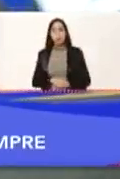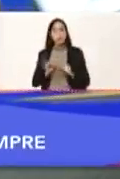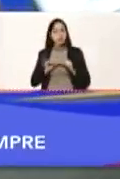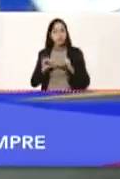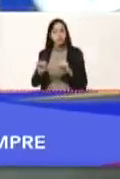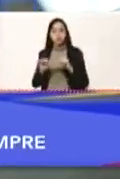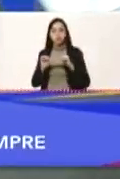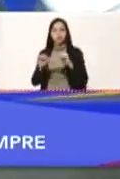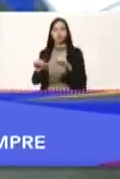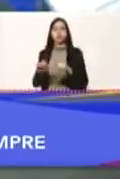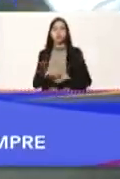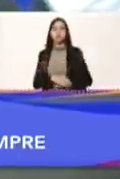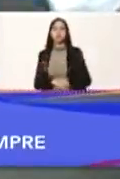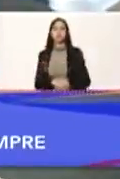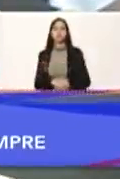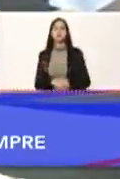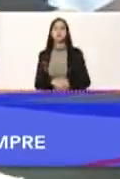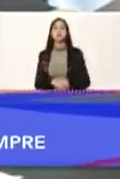permanente.